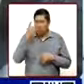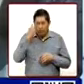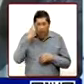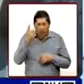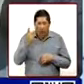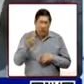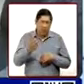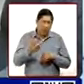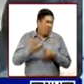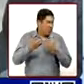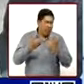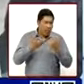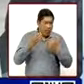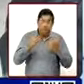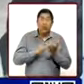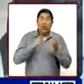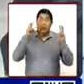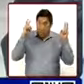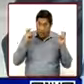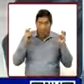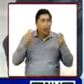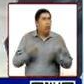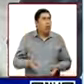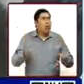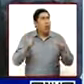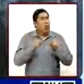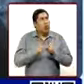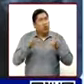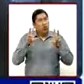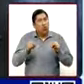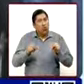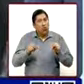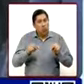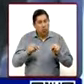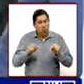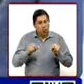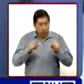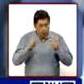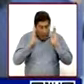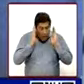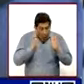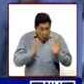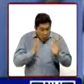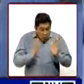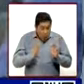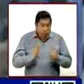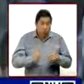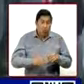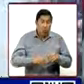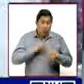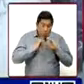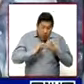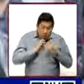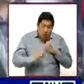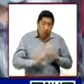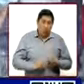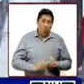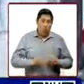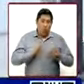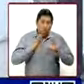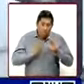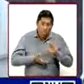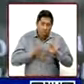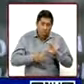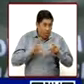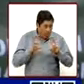psíquicos. A raíz de eso es que cuando no son los niños de pronto escuchados, cuando no hay una buena comunicación, una